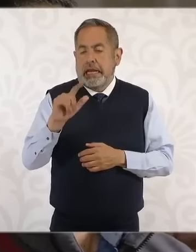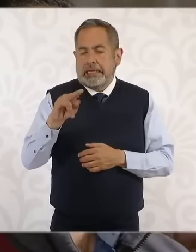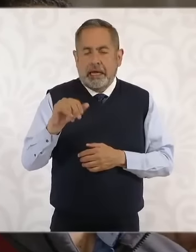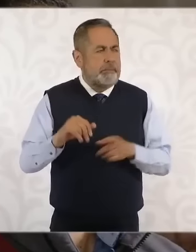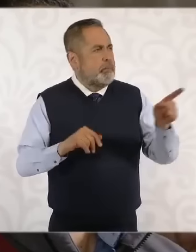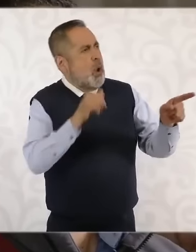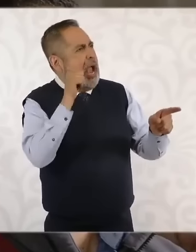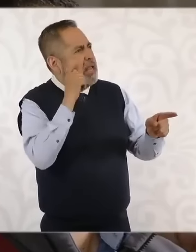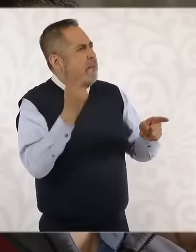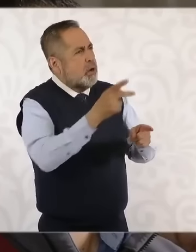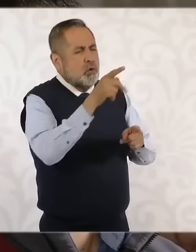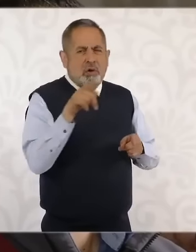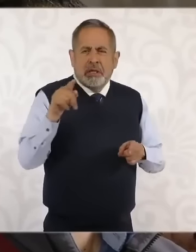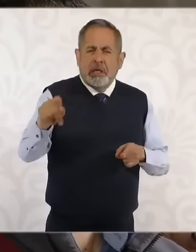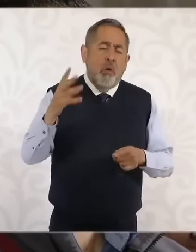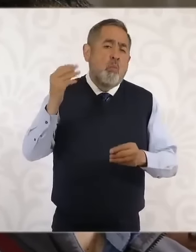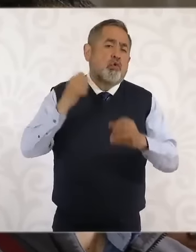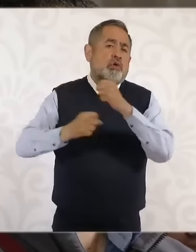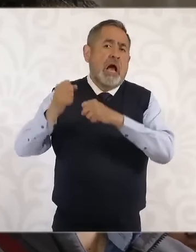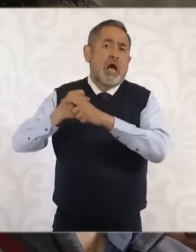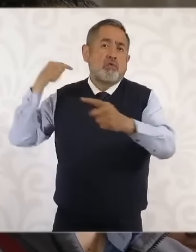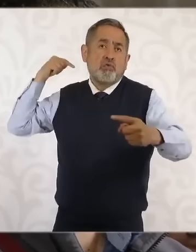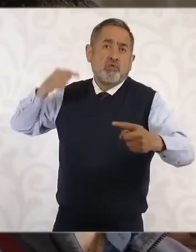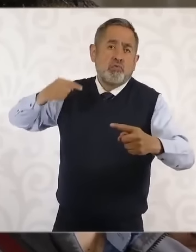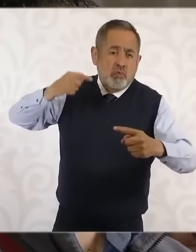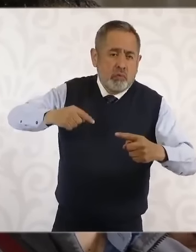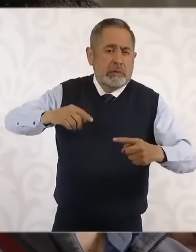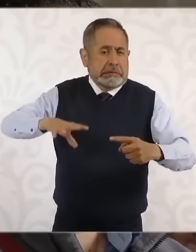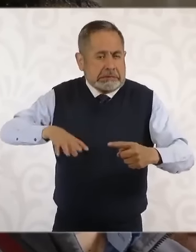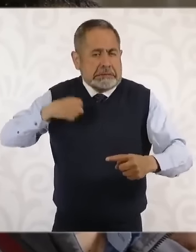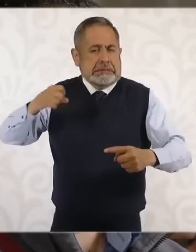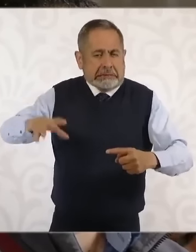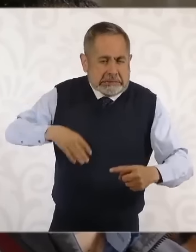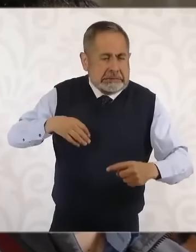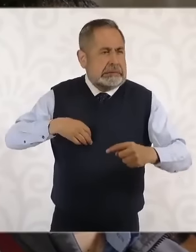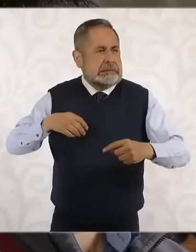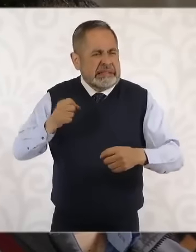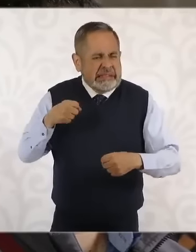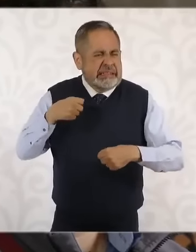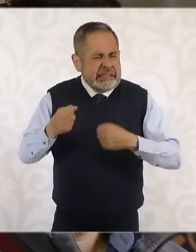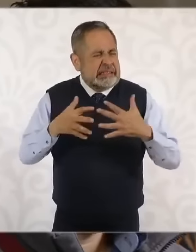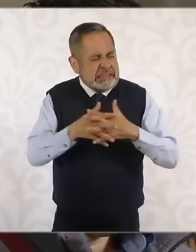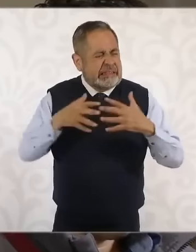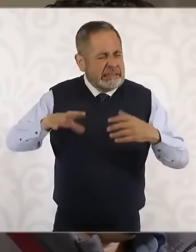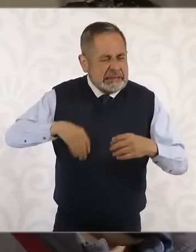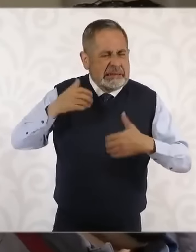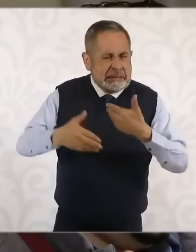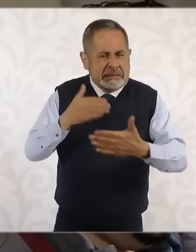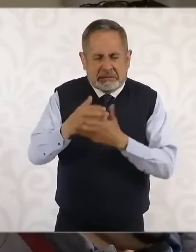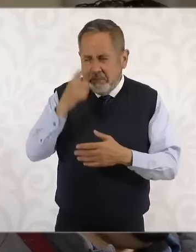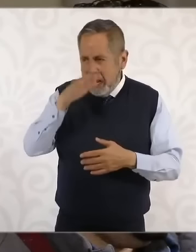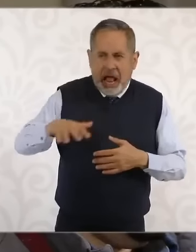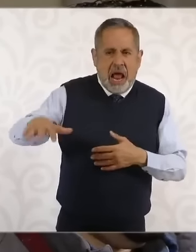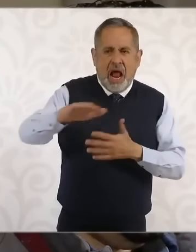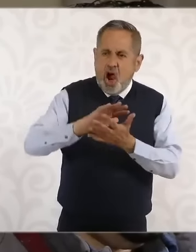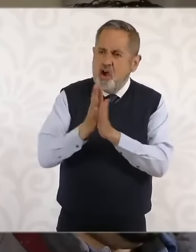ampliamente de las luchas históricas de nuestro país, sobre todo desde la izquierda, por la democratización